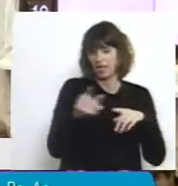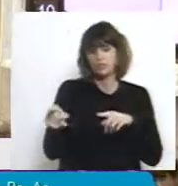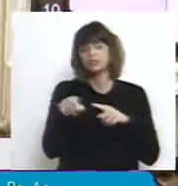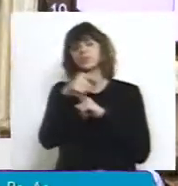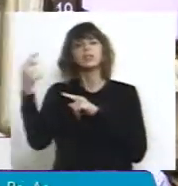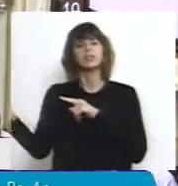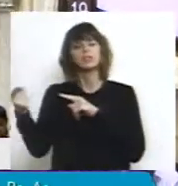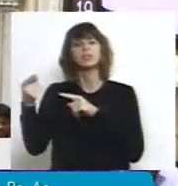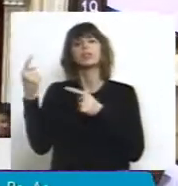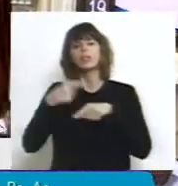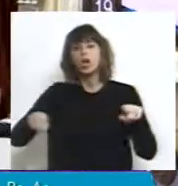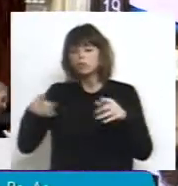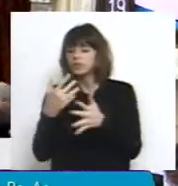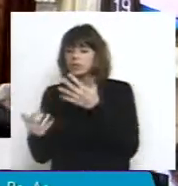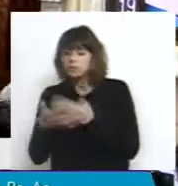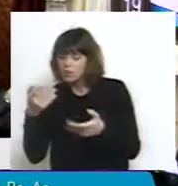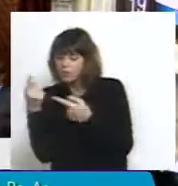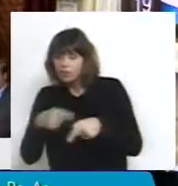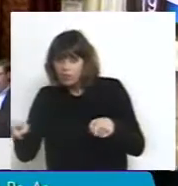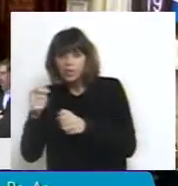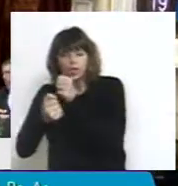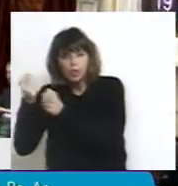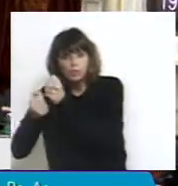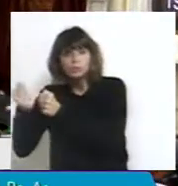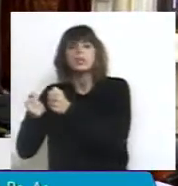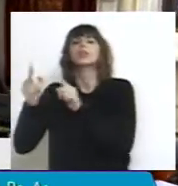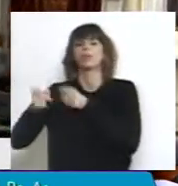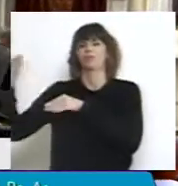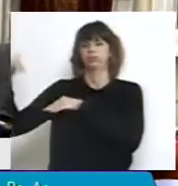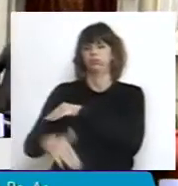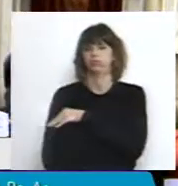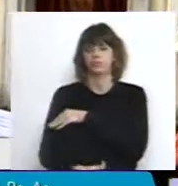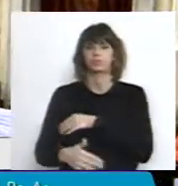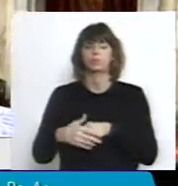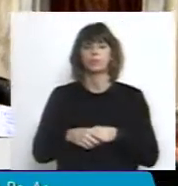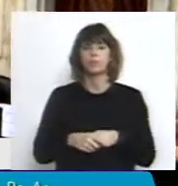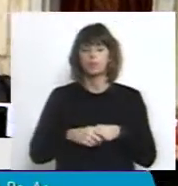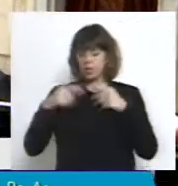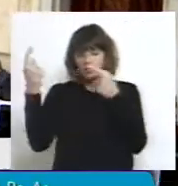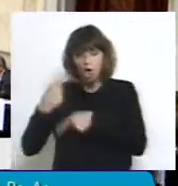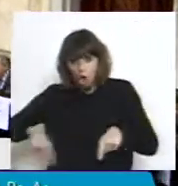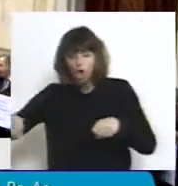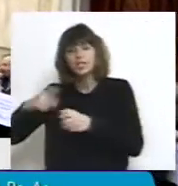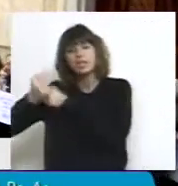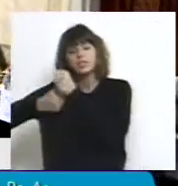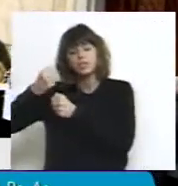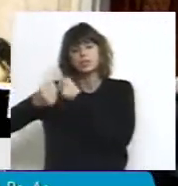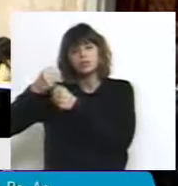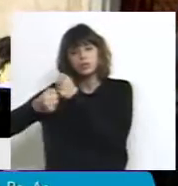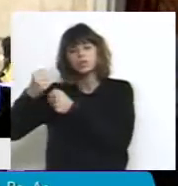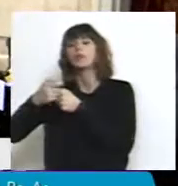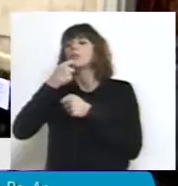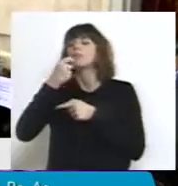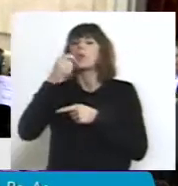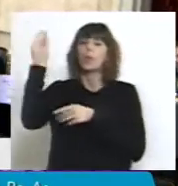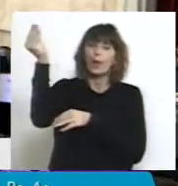en los productos manufacturados. Nuestros principales demandantes de productos manufacturados, léase Brasil,